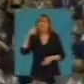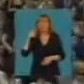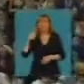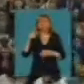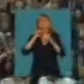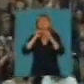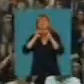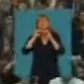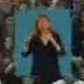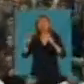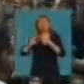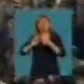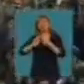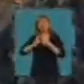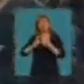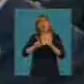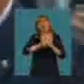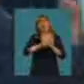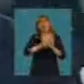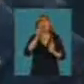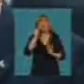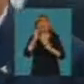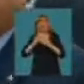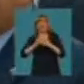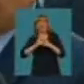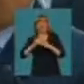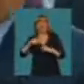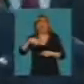Legal y Técnica de la Presidencia de la Nación.